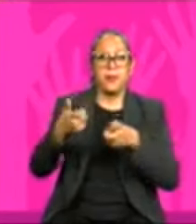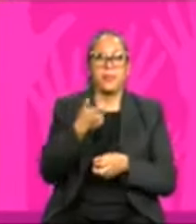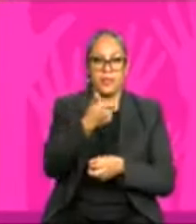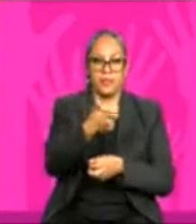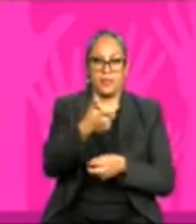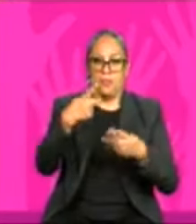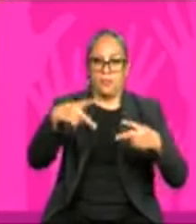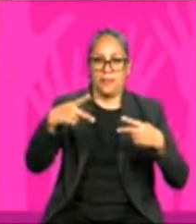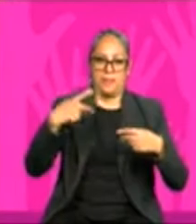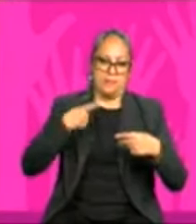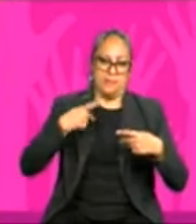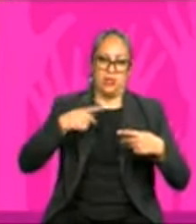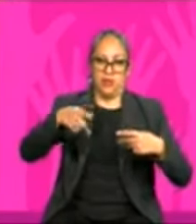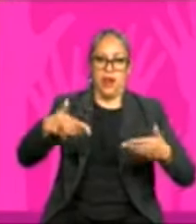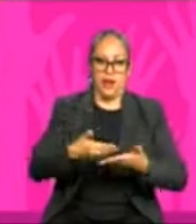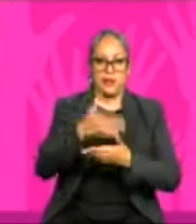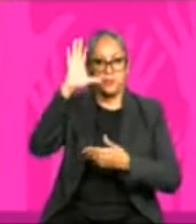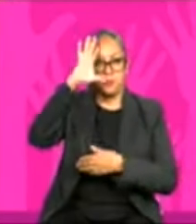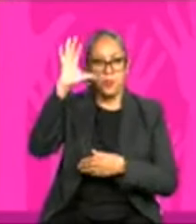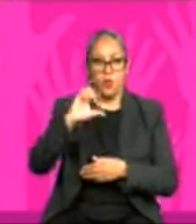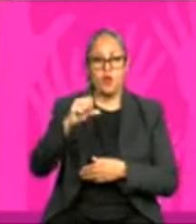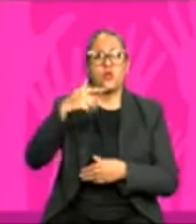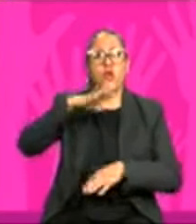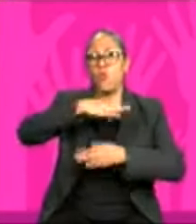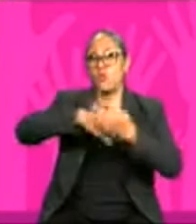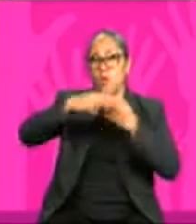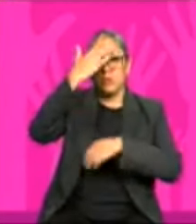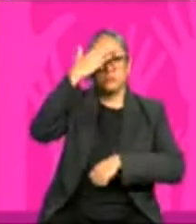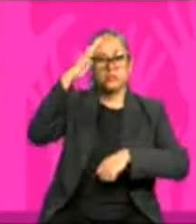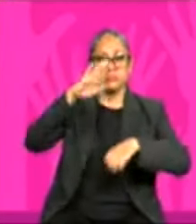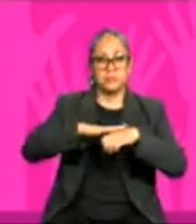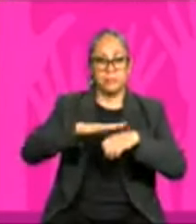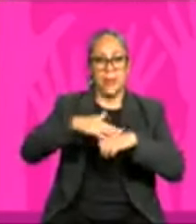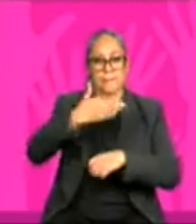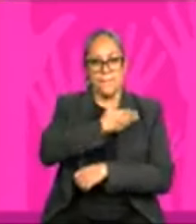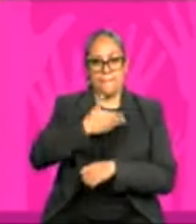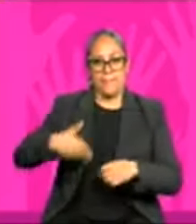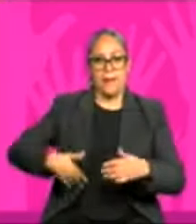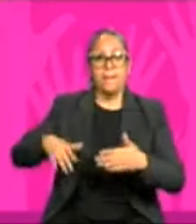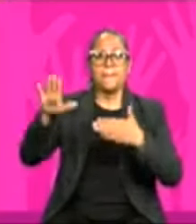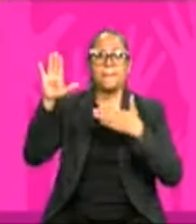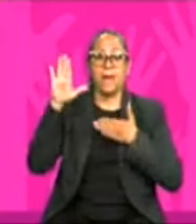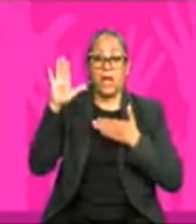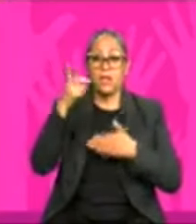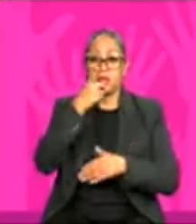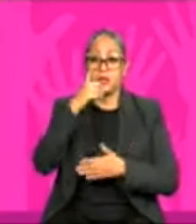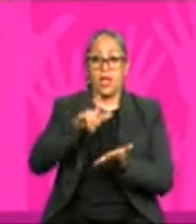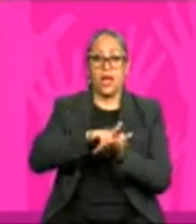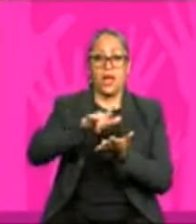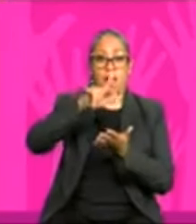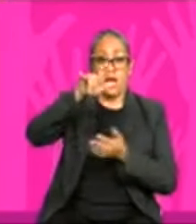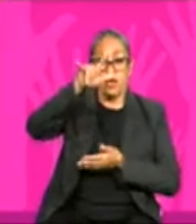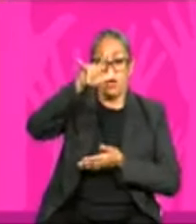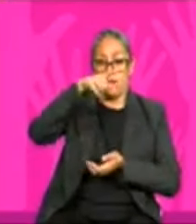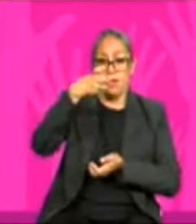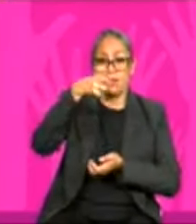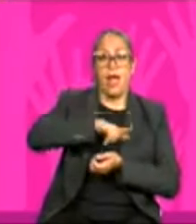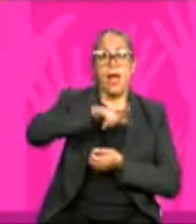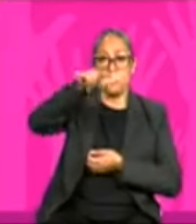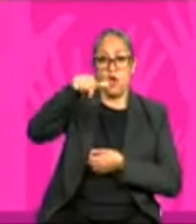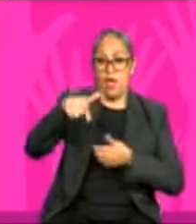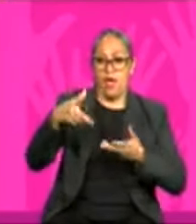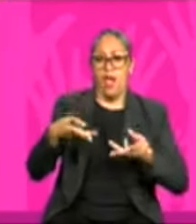todos nos acordamos, Margarita, de la promesa del presidente sobre el avión presidencial. Nos dijeron que era un gasto y que